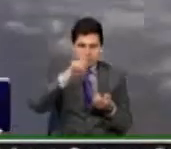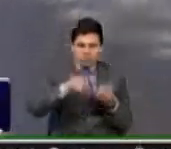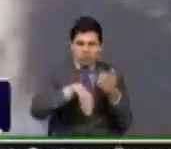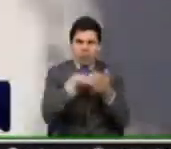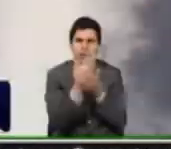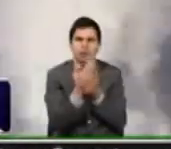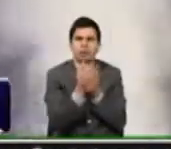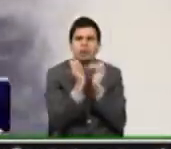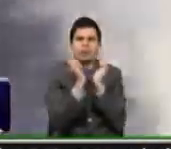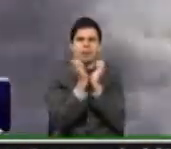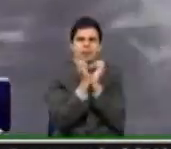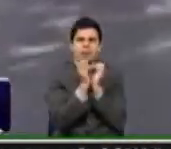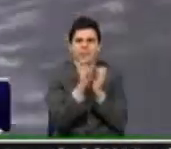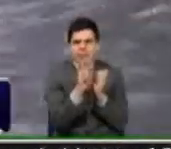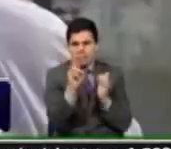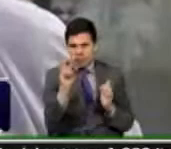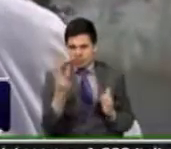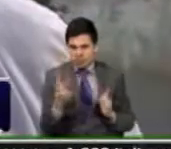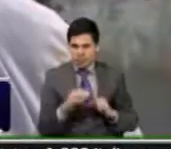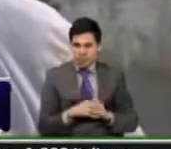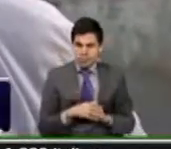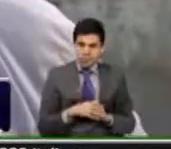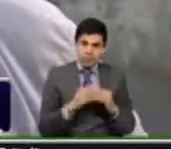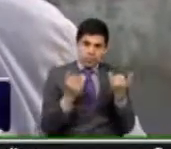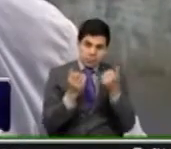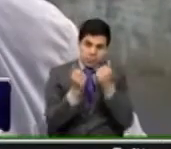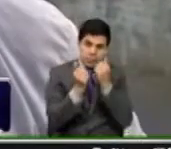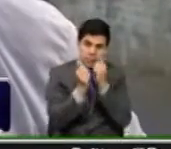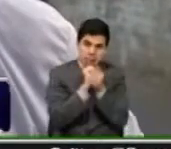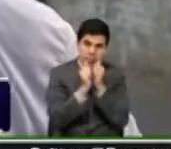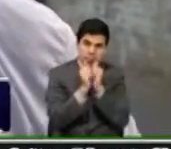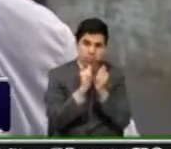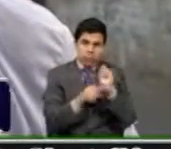en Cartagena de Indias. Van 7 disciplinas.